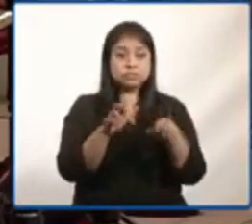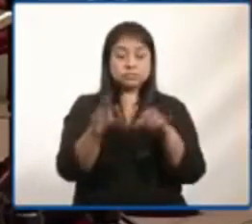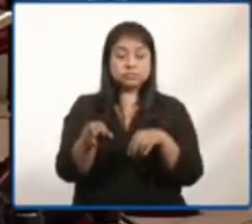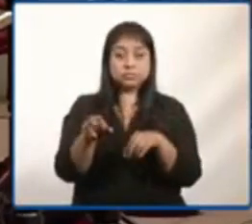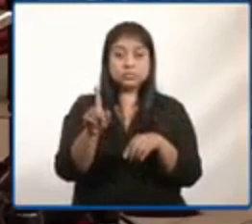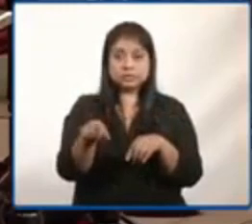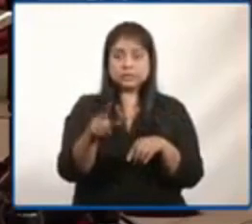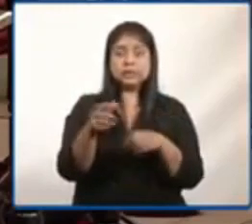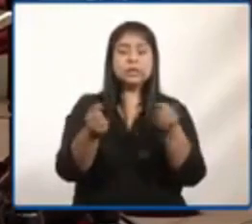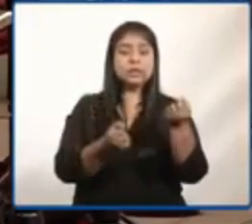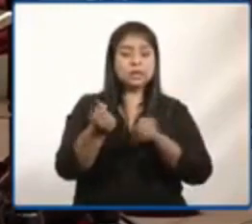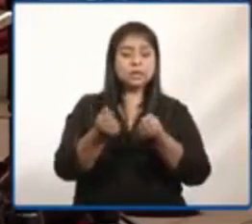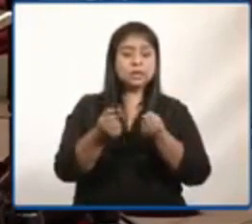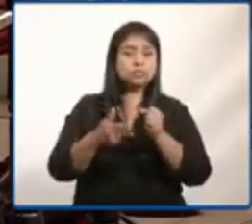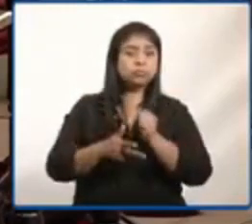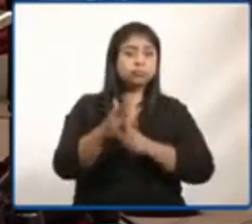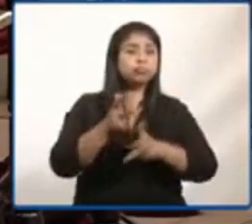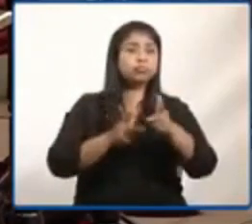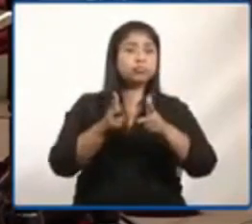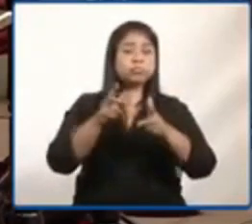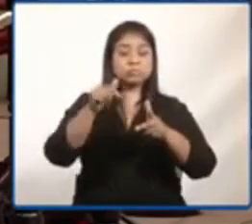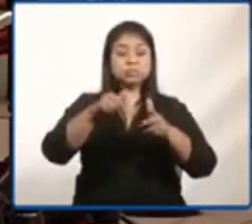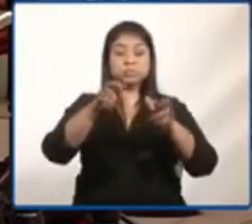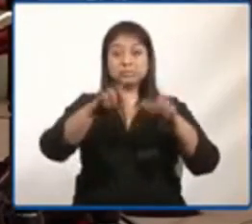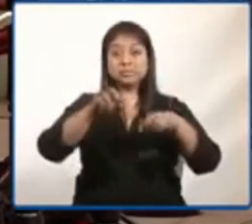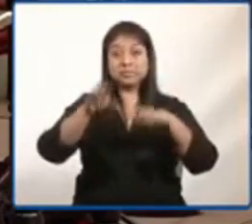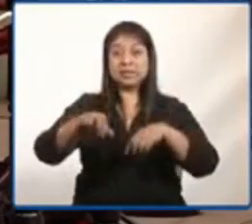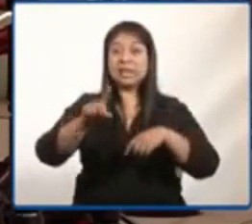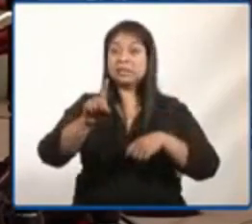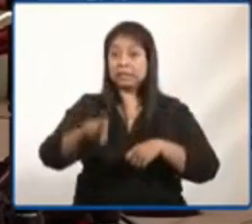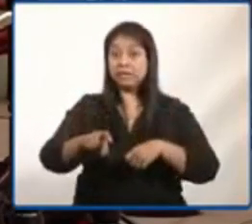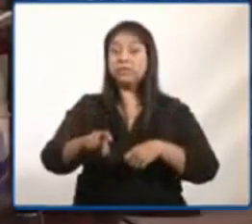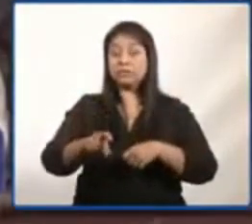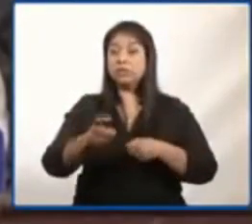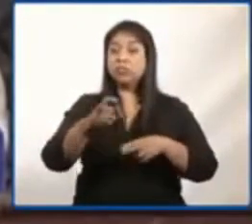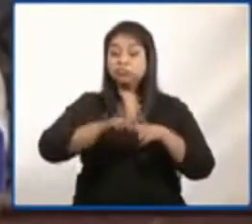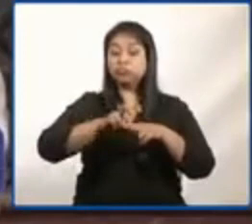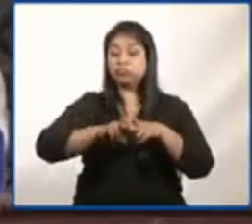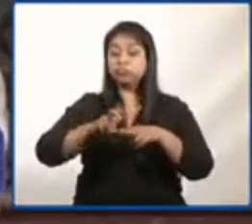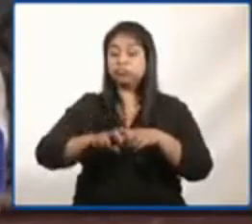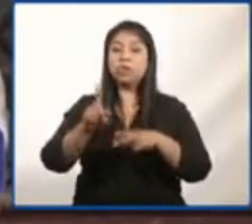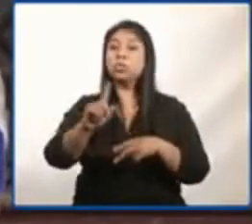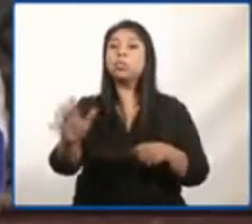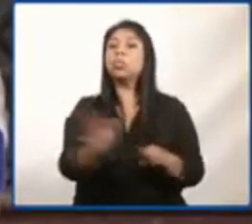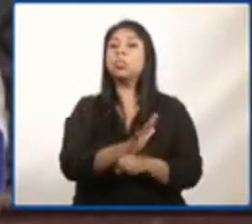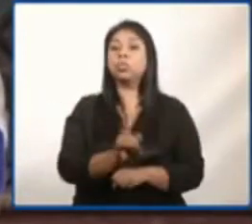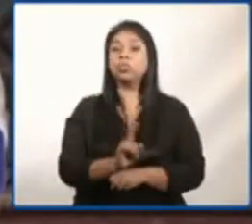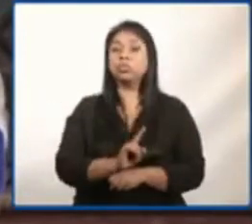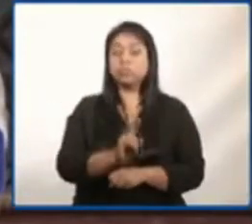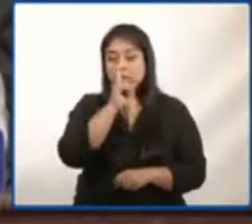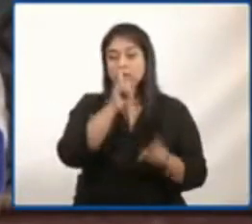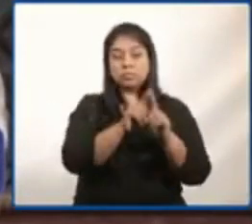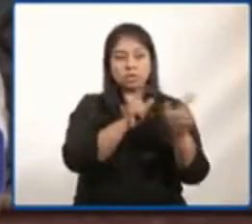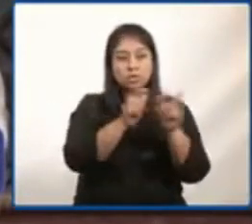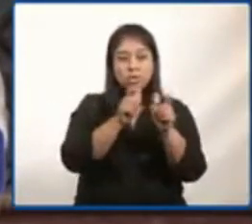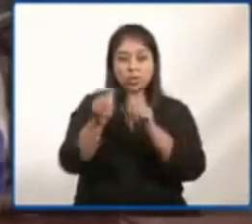los automóviles no vayan las personas que deberían de caber en un automóvil únicamente, ese monitoreo con las fuerzas de